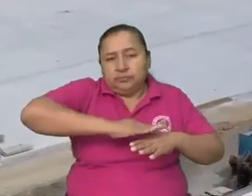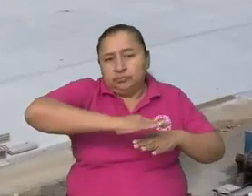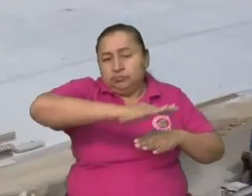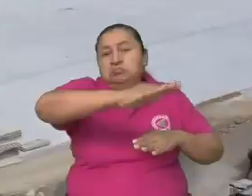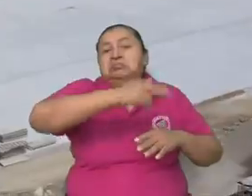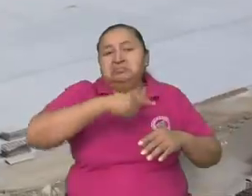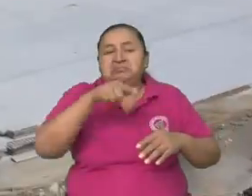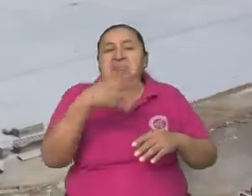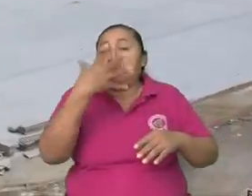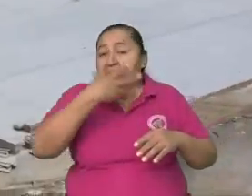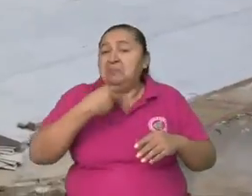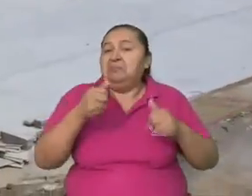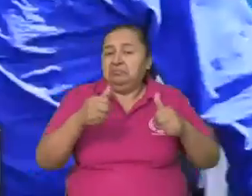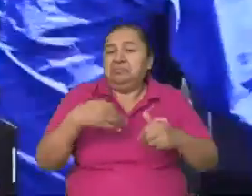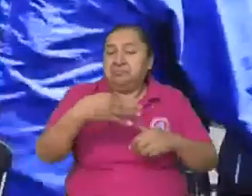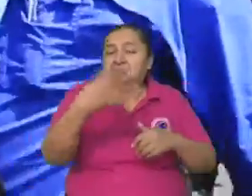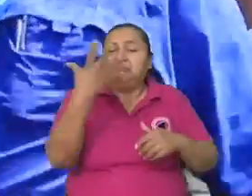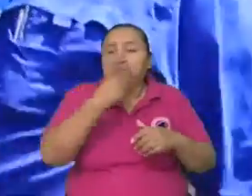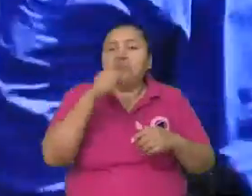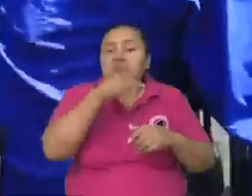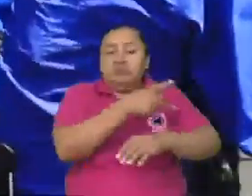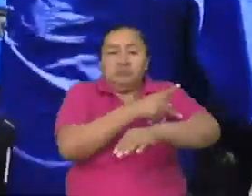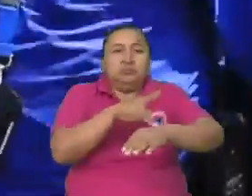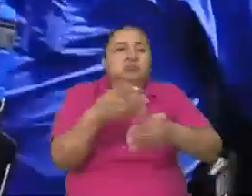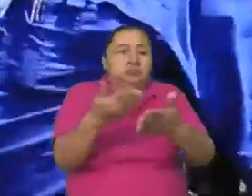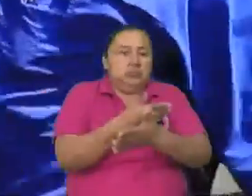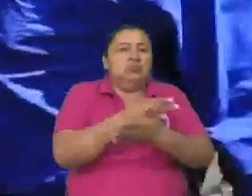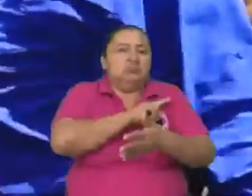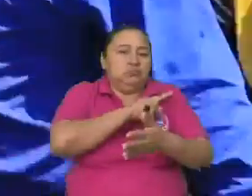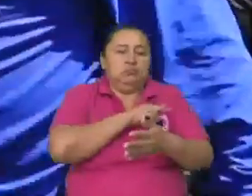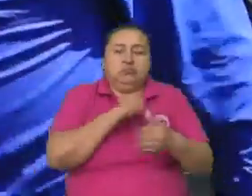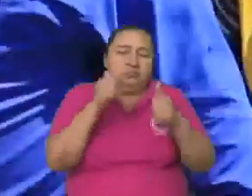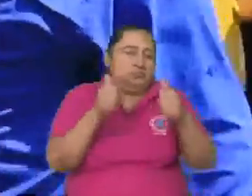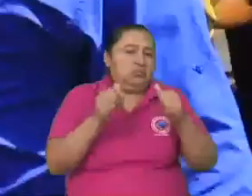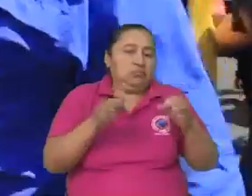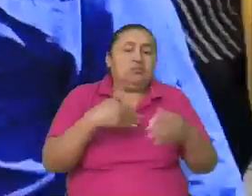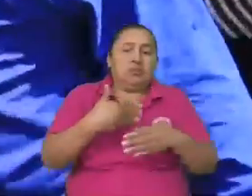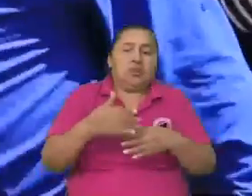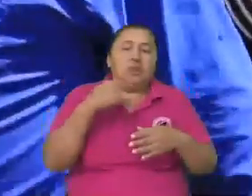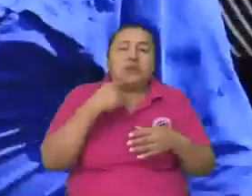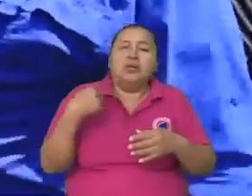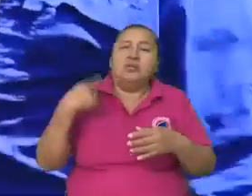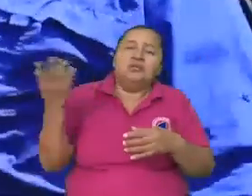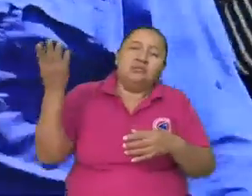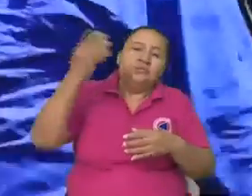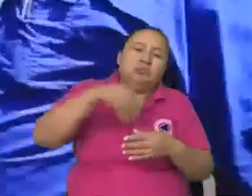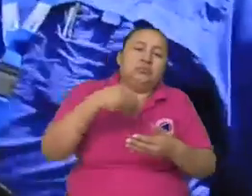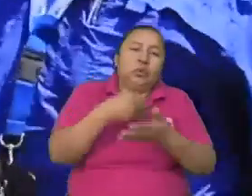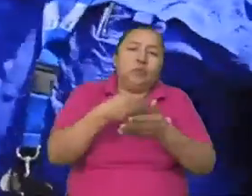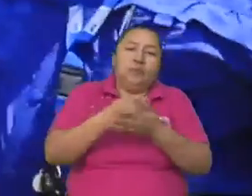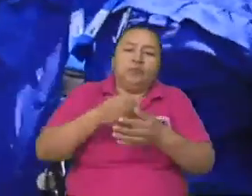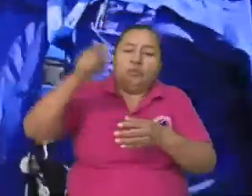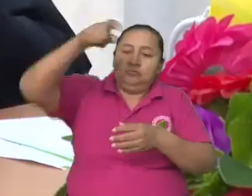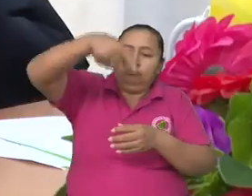a ser una maravilla porque el puerto se ha modernizado considerablemente y vamos a traer una grúa con una capacidad